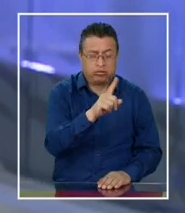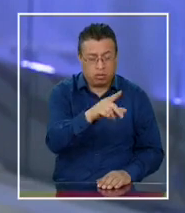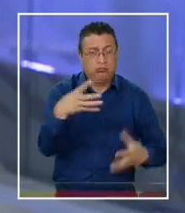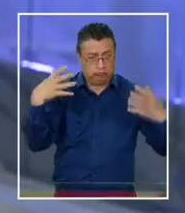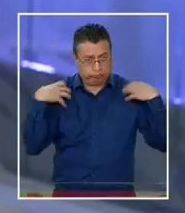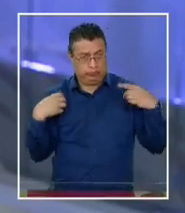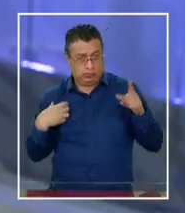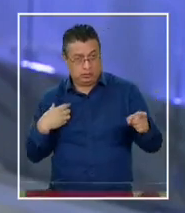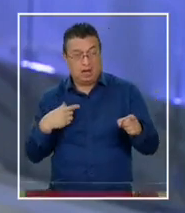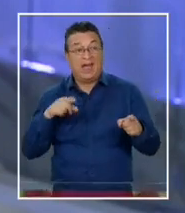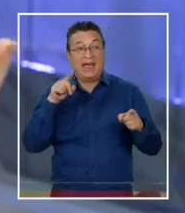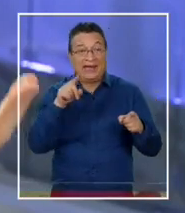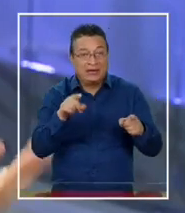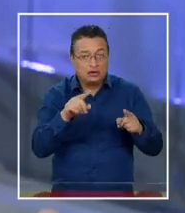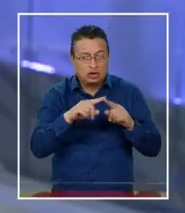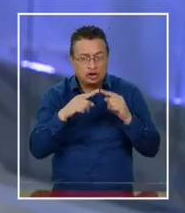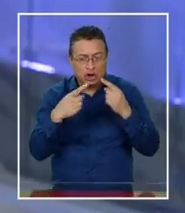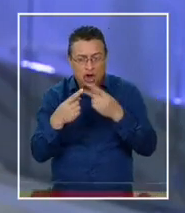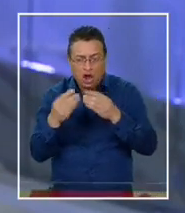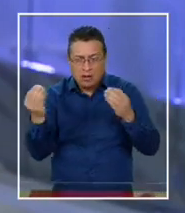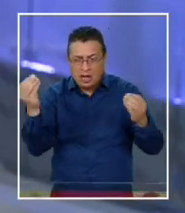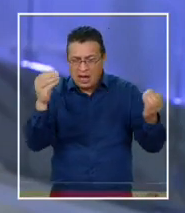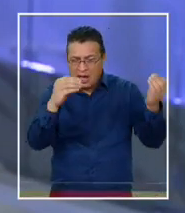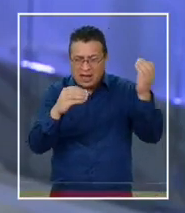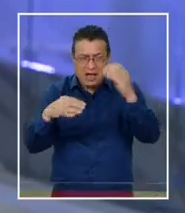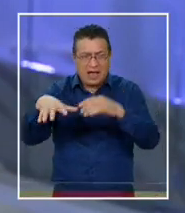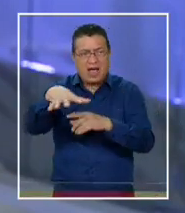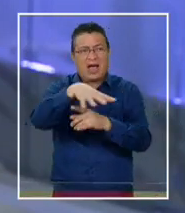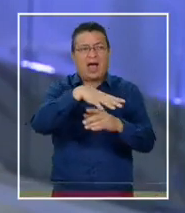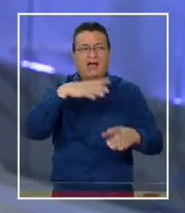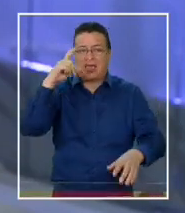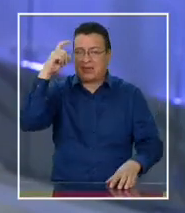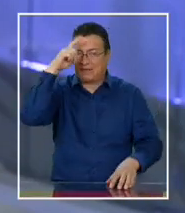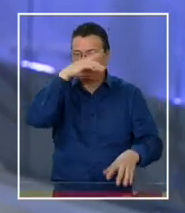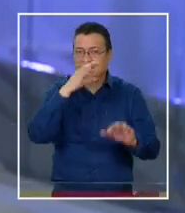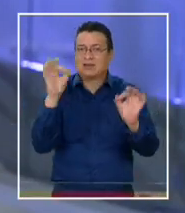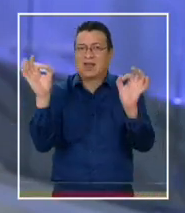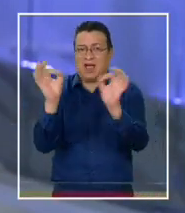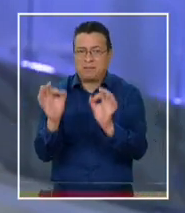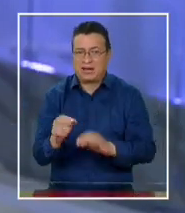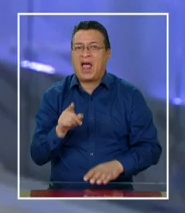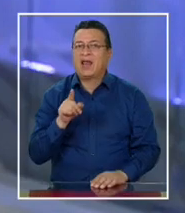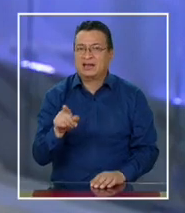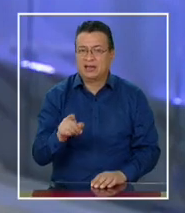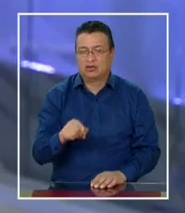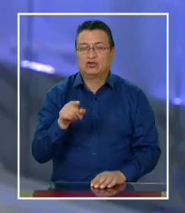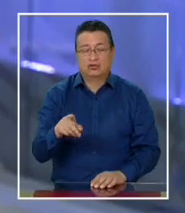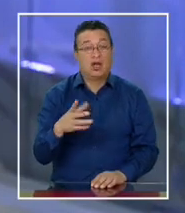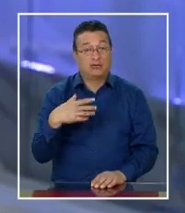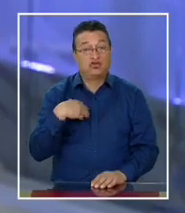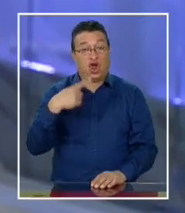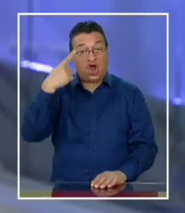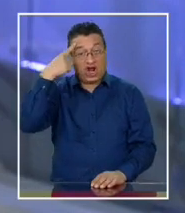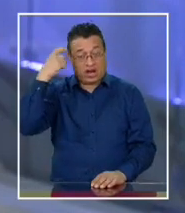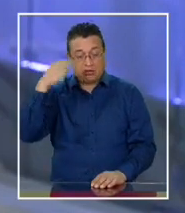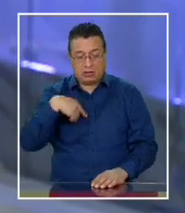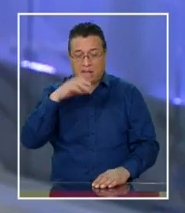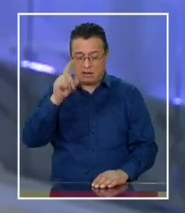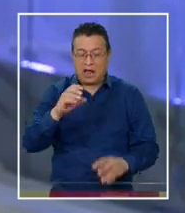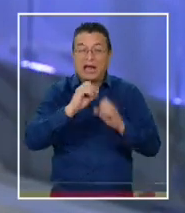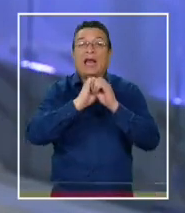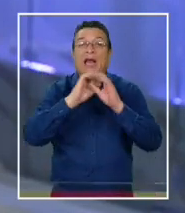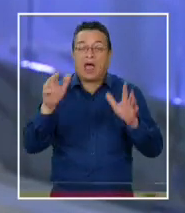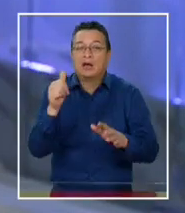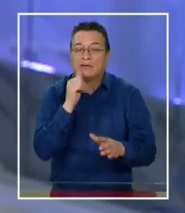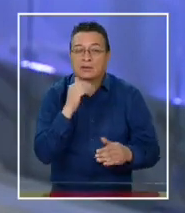pero cuando eso está envuelto de todo lo que se ha muerto y alrededor es más difícil de explicar lo importante es que creo yo tracemos líneas claras